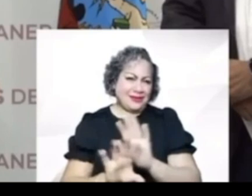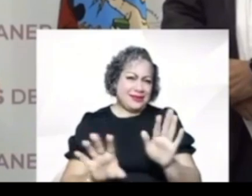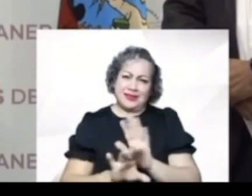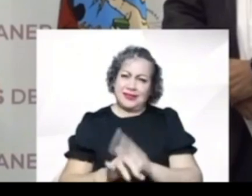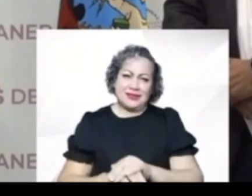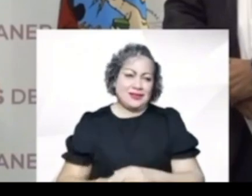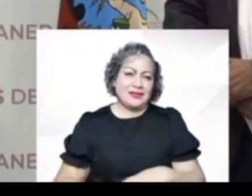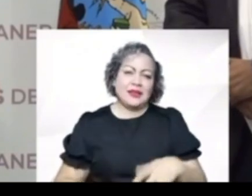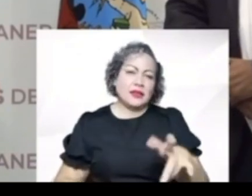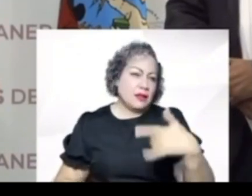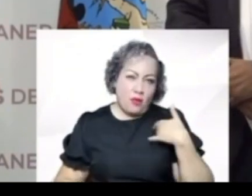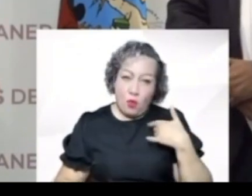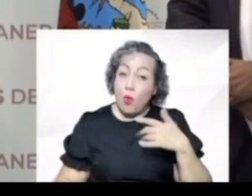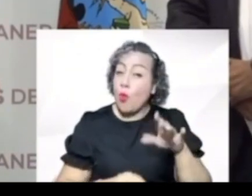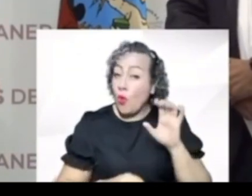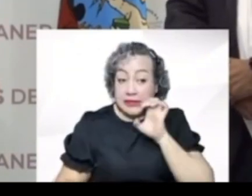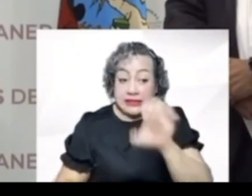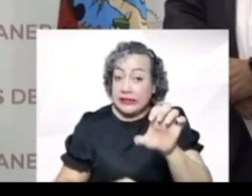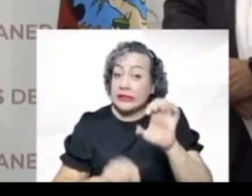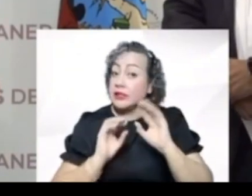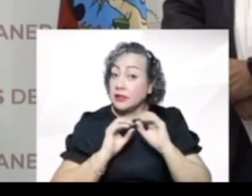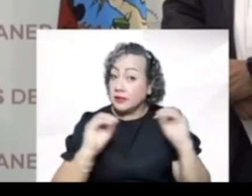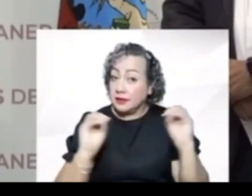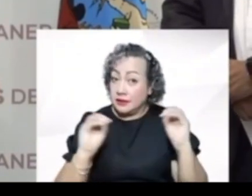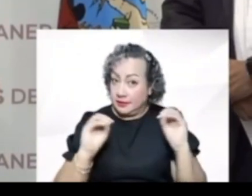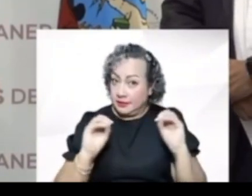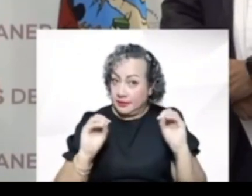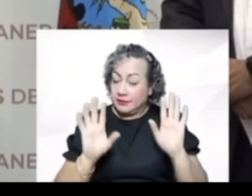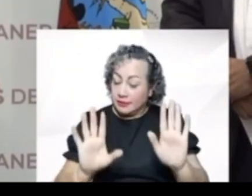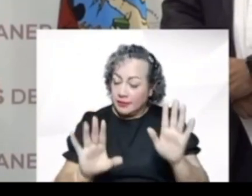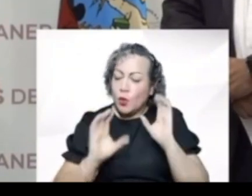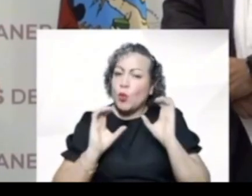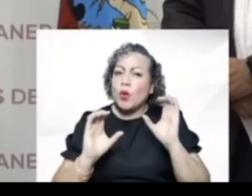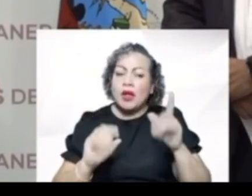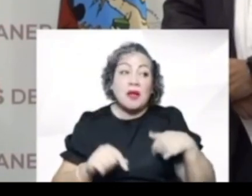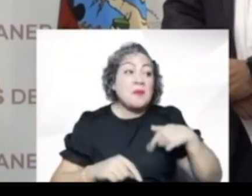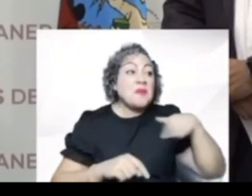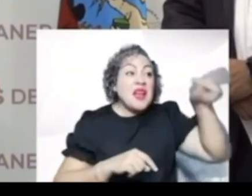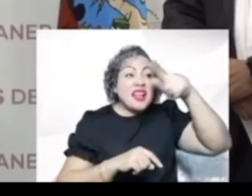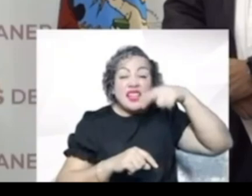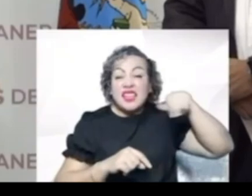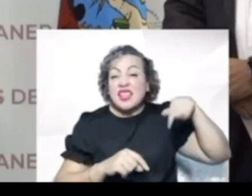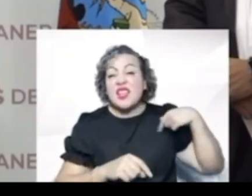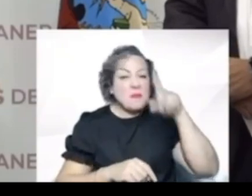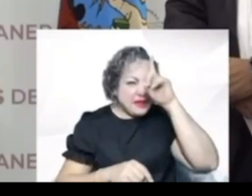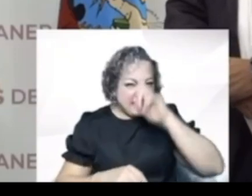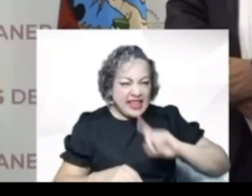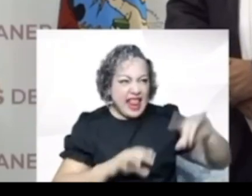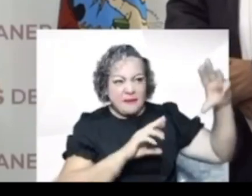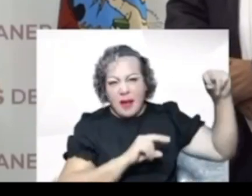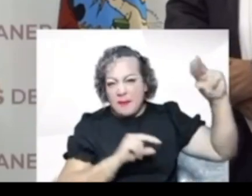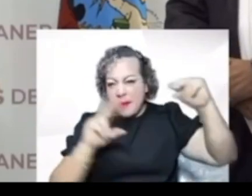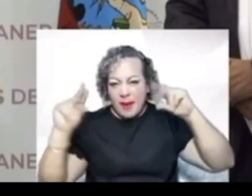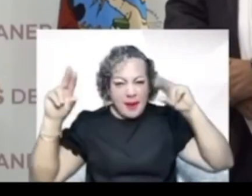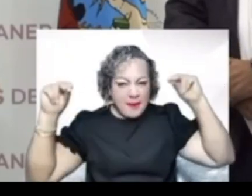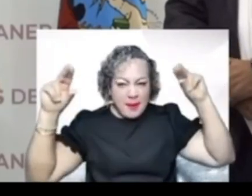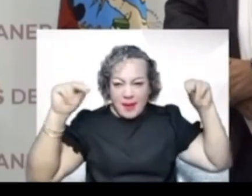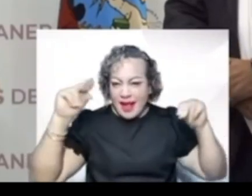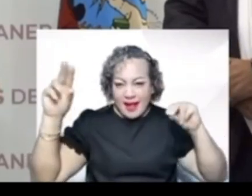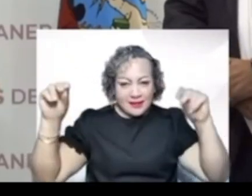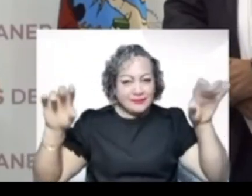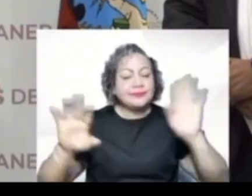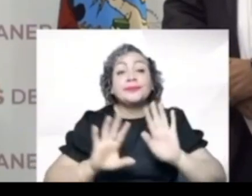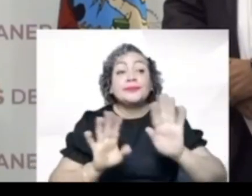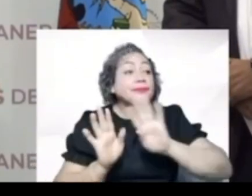engañen. Se han dicho muchas cosas que no son reales, por el contrario, venimos trabajando en